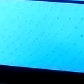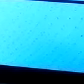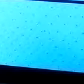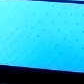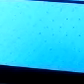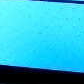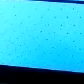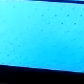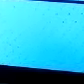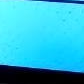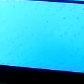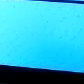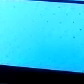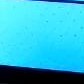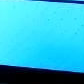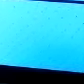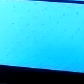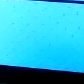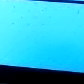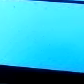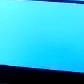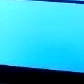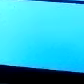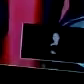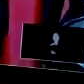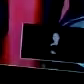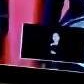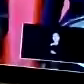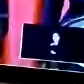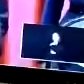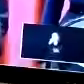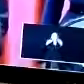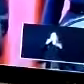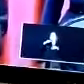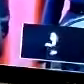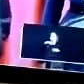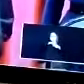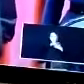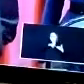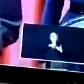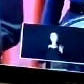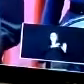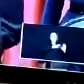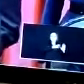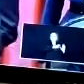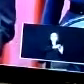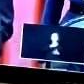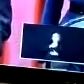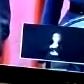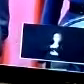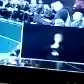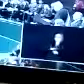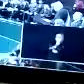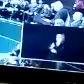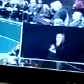1 de diciembre de 2018 del presidente López Obrador. Que no es mi fuerte la venganza